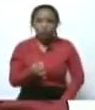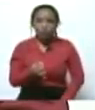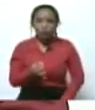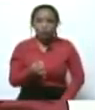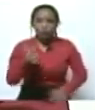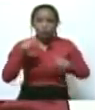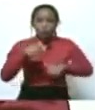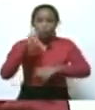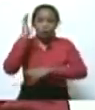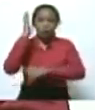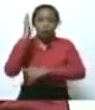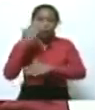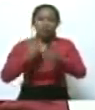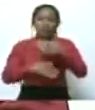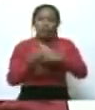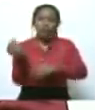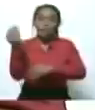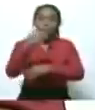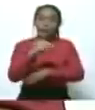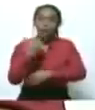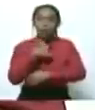de este Congreso saldremos nosotros